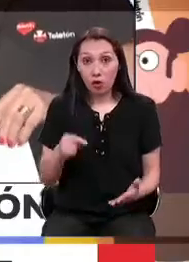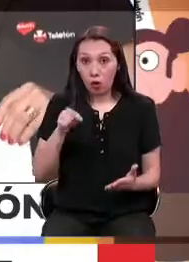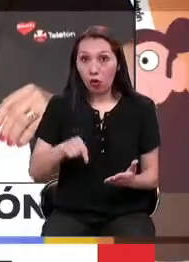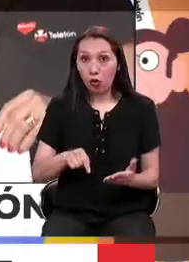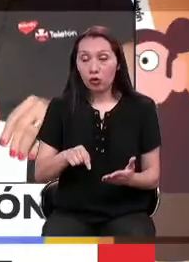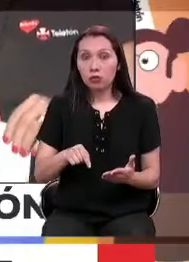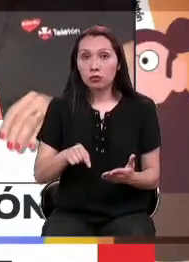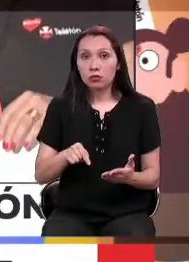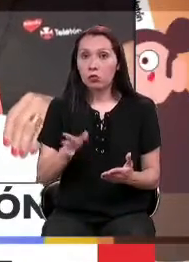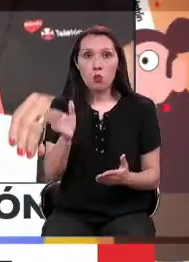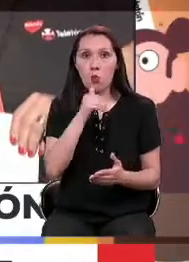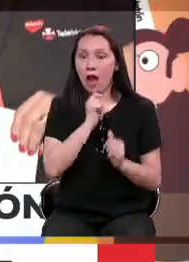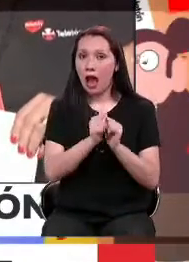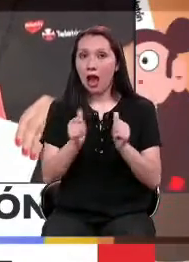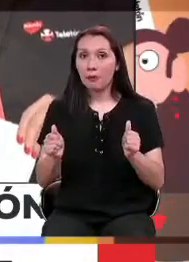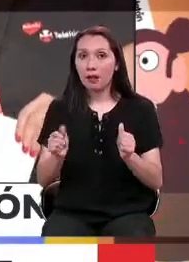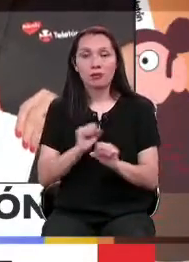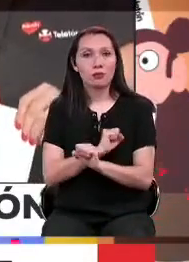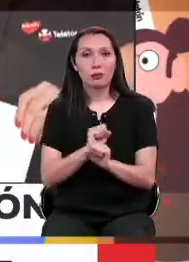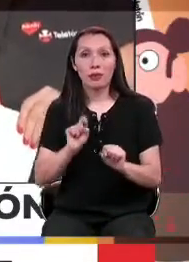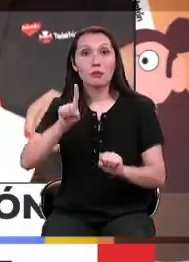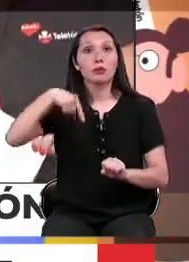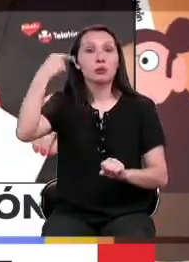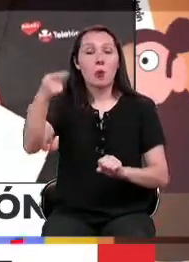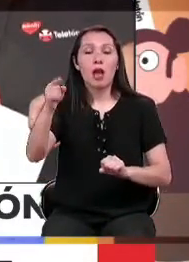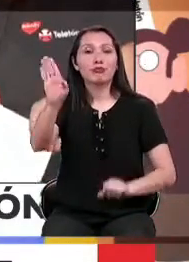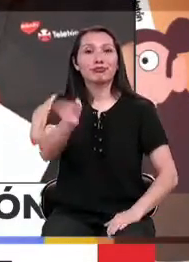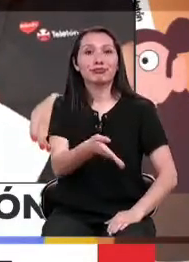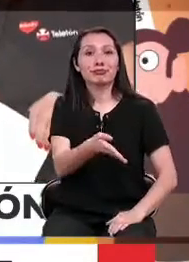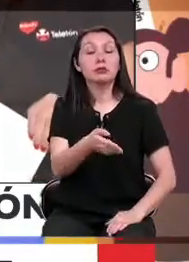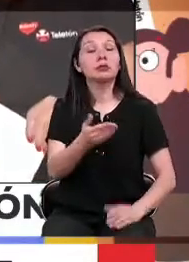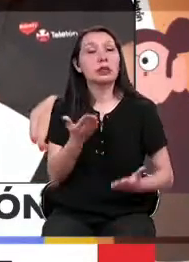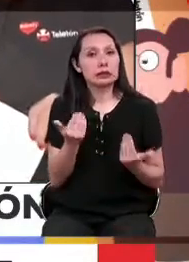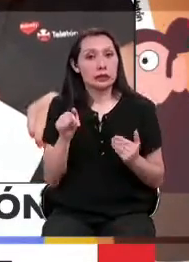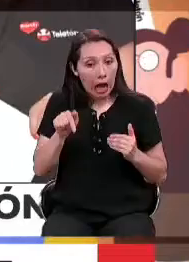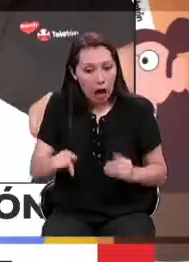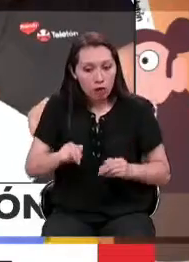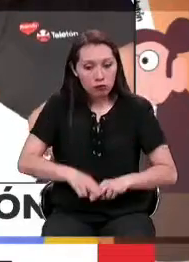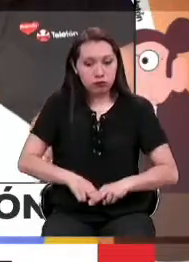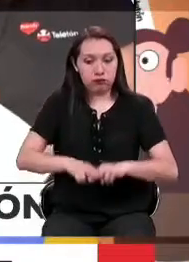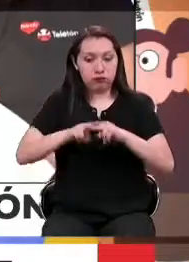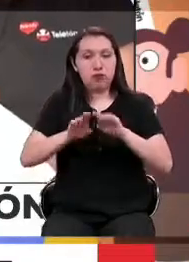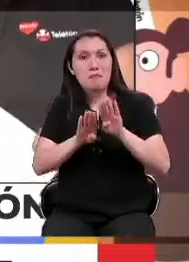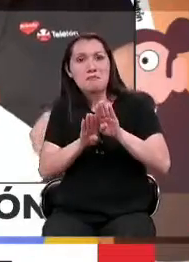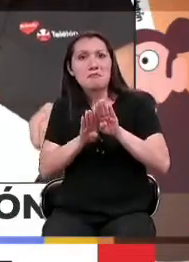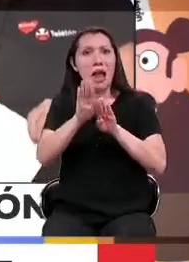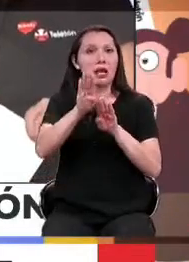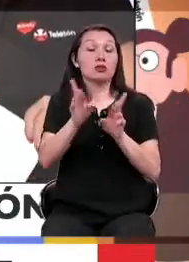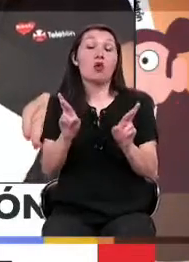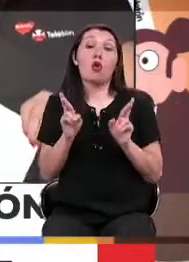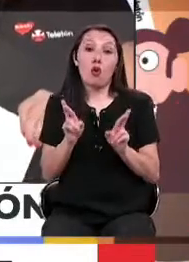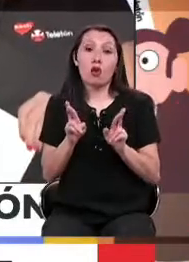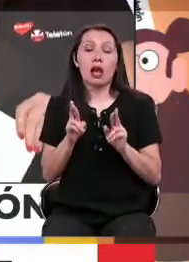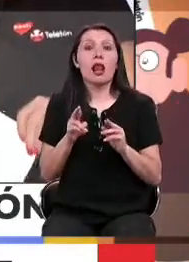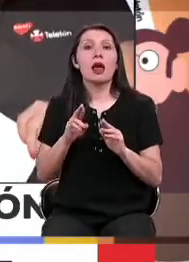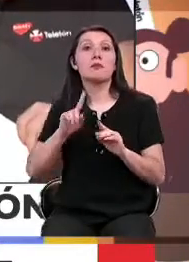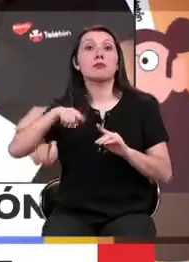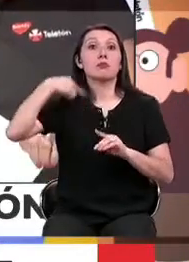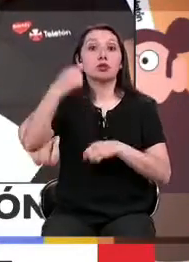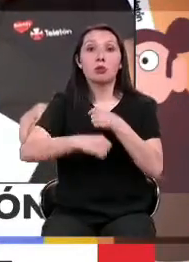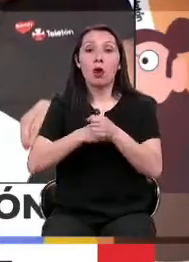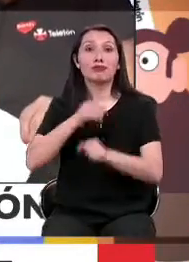hoy, no hay campaña propiamente tal y por lo tanto aquí es necesario juntar y no solamente superar la meta, sino que poder generar ojalá un colchón adicional,